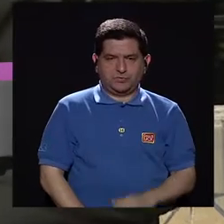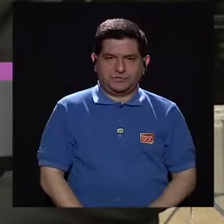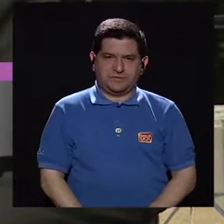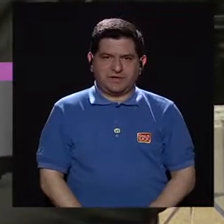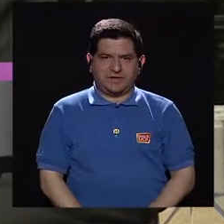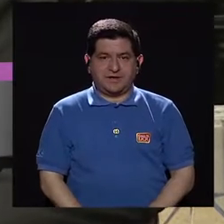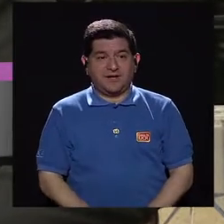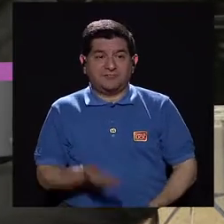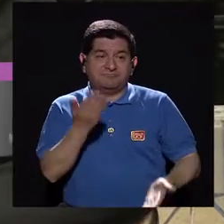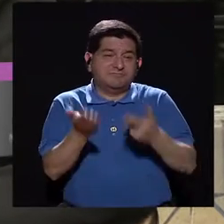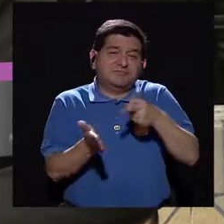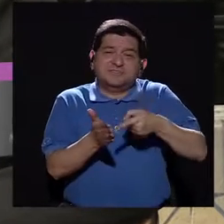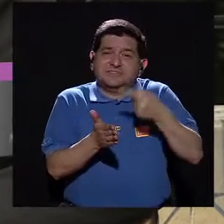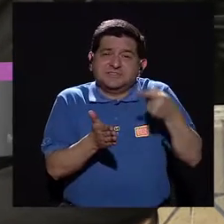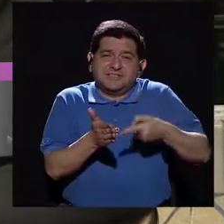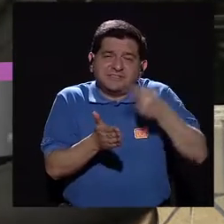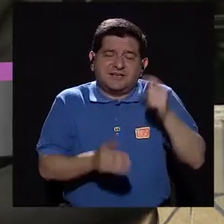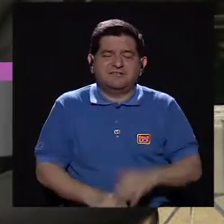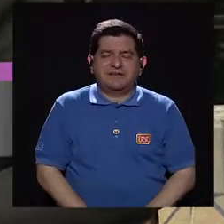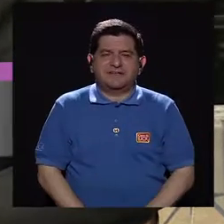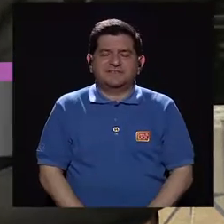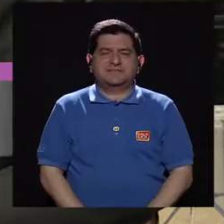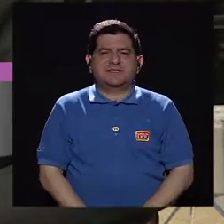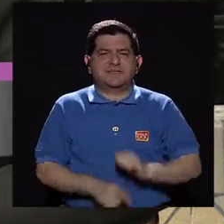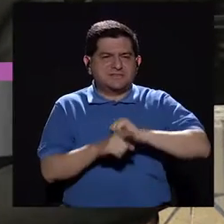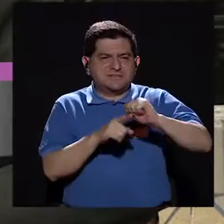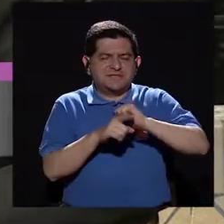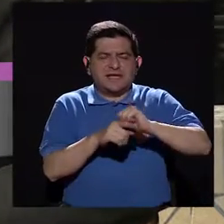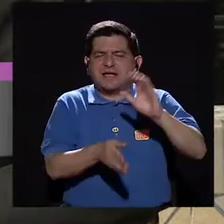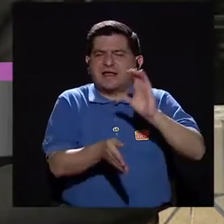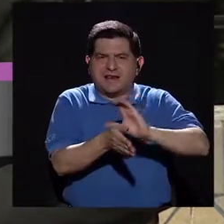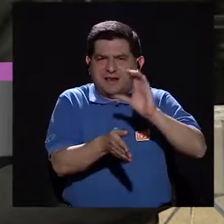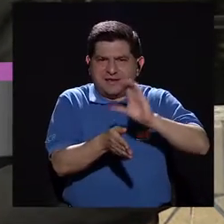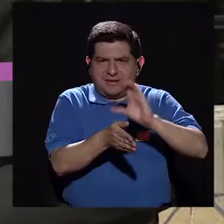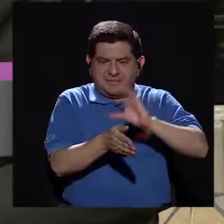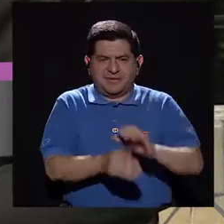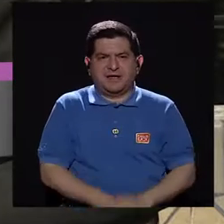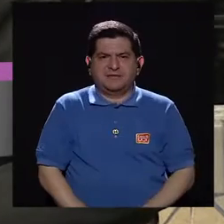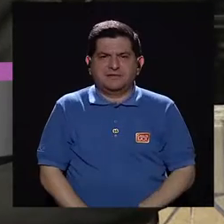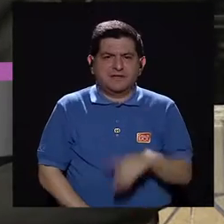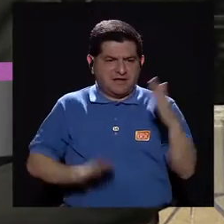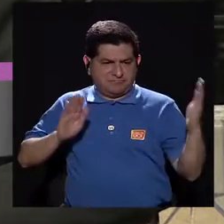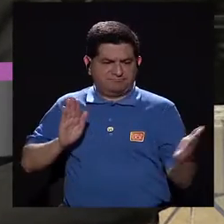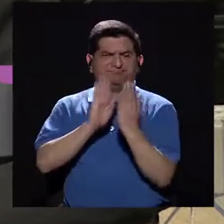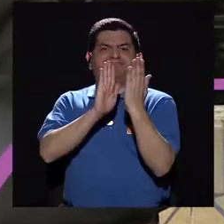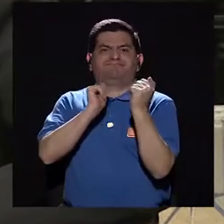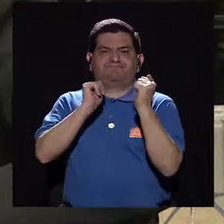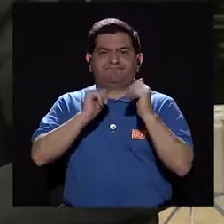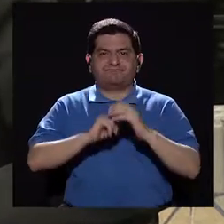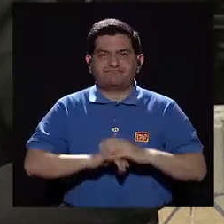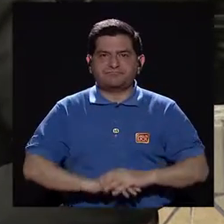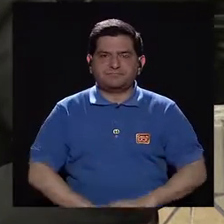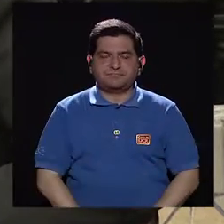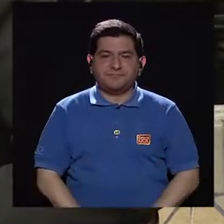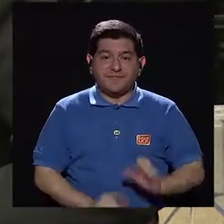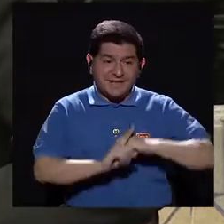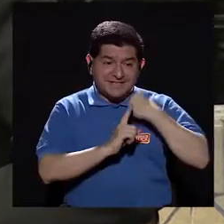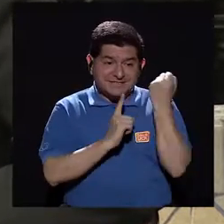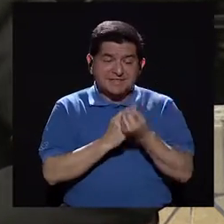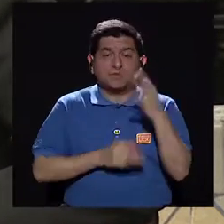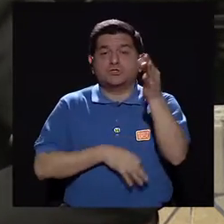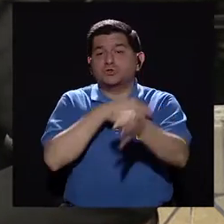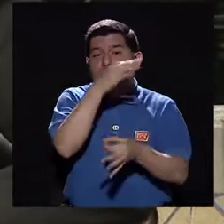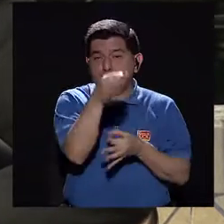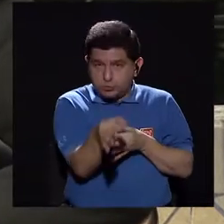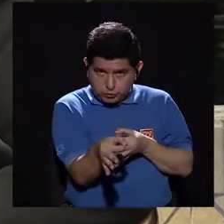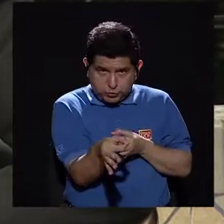pues muchas veces y en la práctica clínica sirve mucho para la confrontación, y es